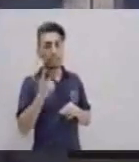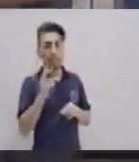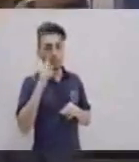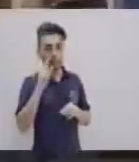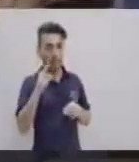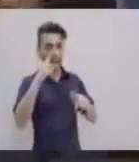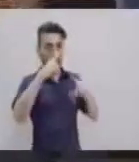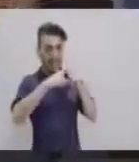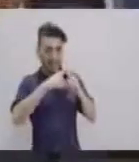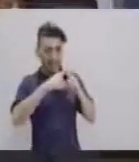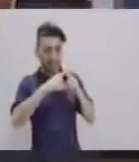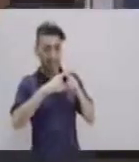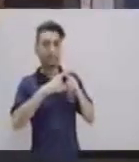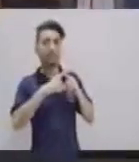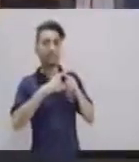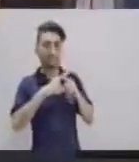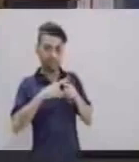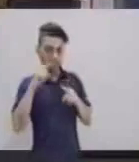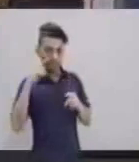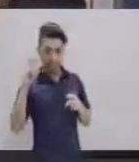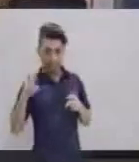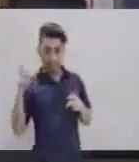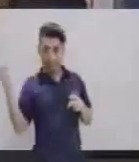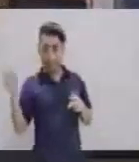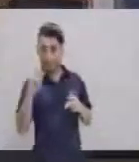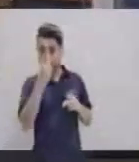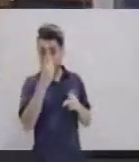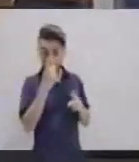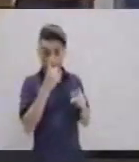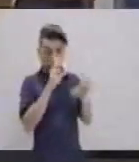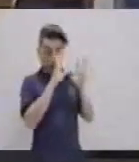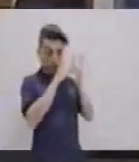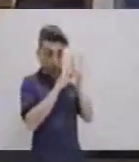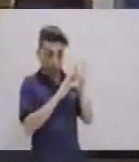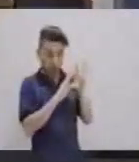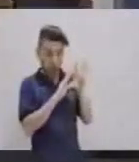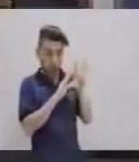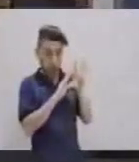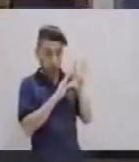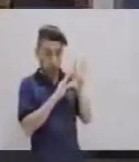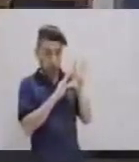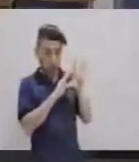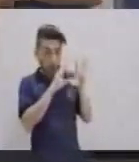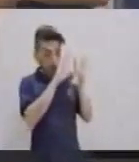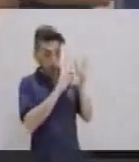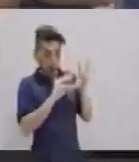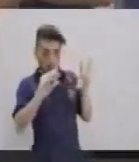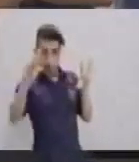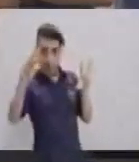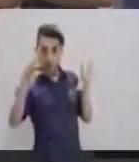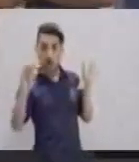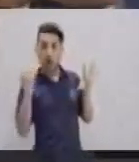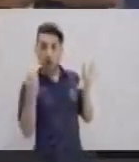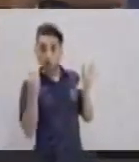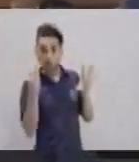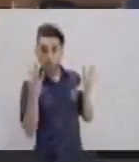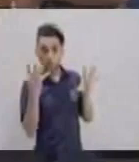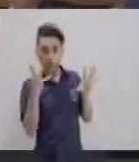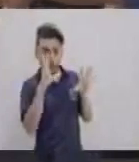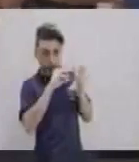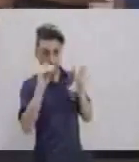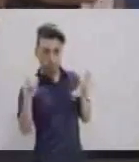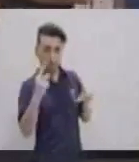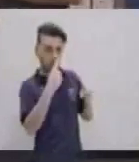la x. Definitivamente, en este caso voy a despejar, voy a restar 8 en ambos lados de la